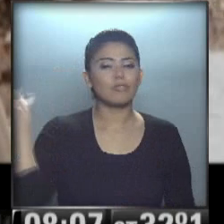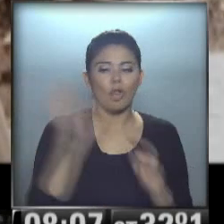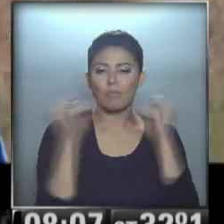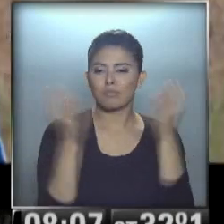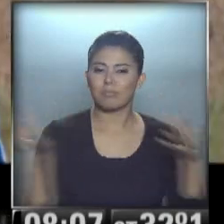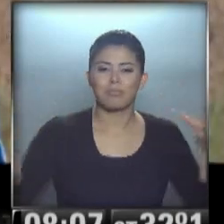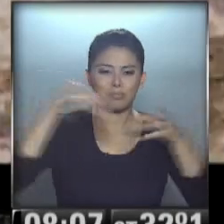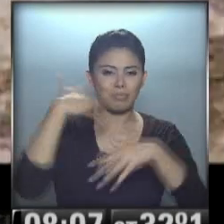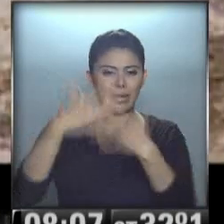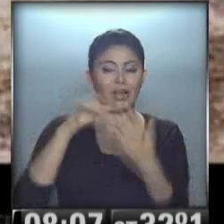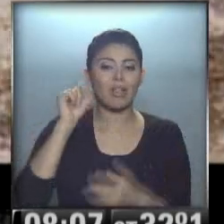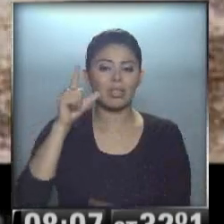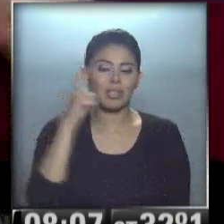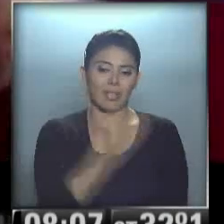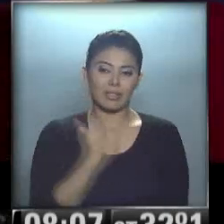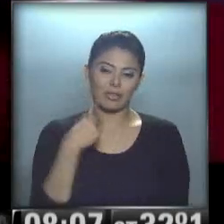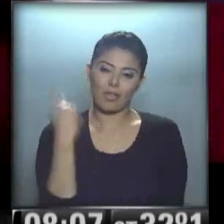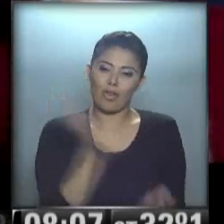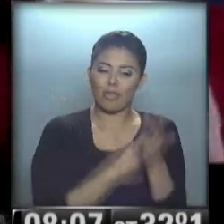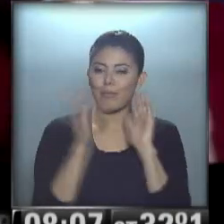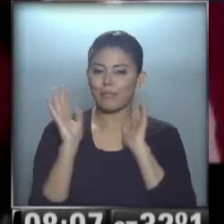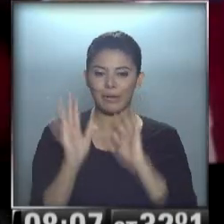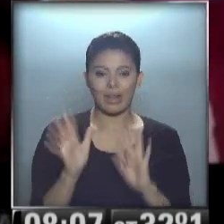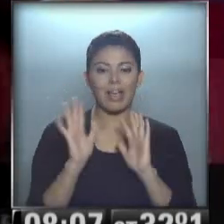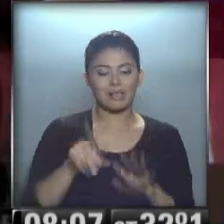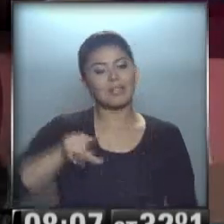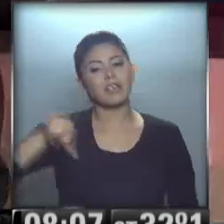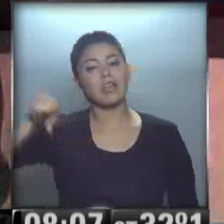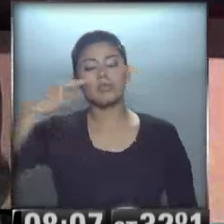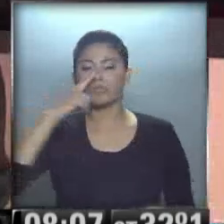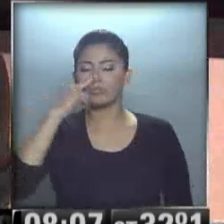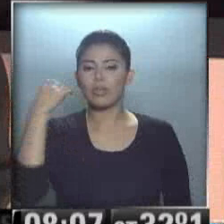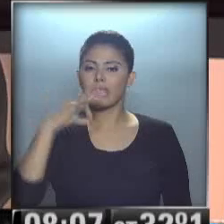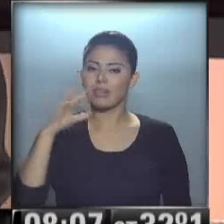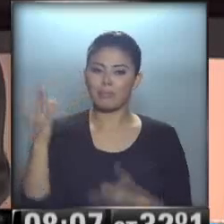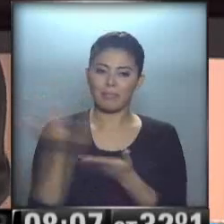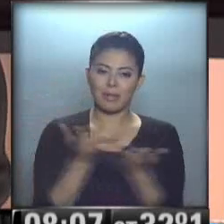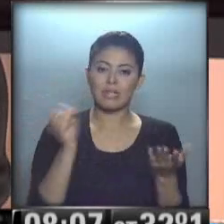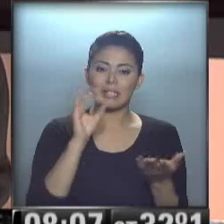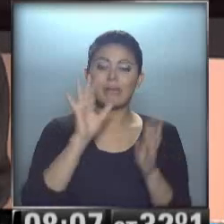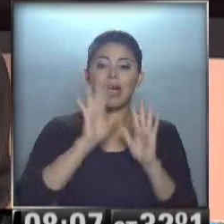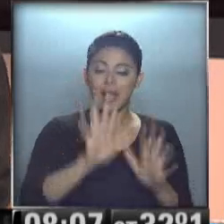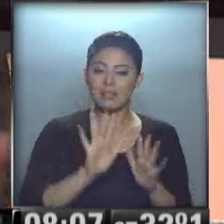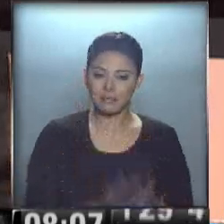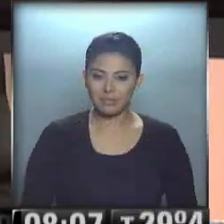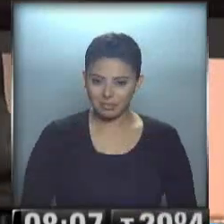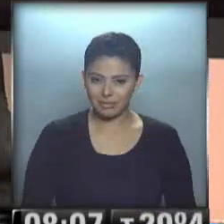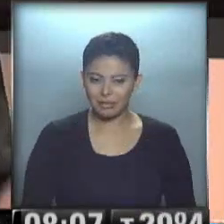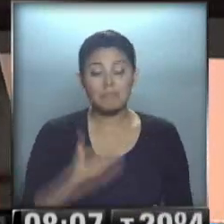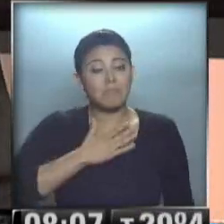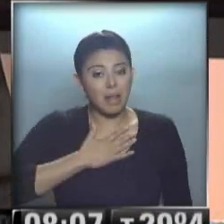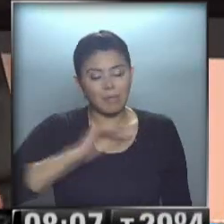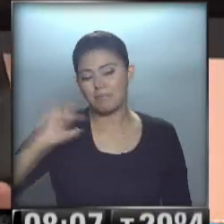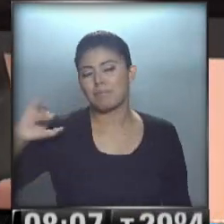al cual Quentin Tarantino nos tenía acostumbrados desde Perros de la Calle y que hace rato nos debía. Se llama Django sin cadenas, para mí